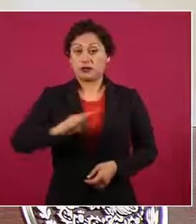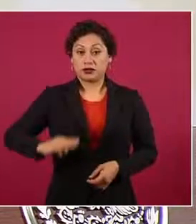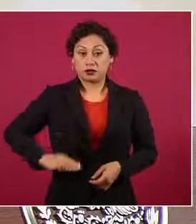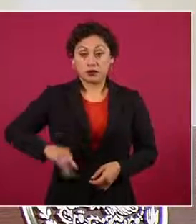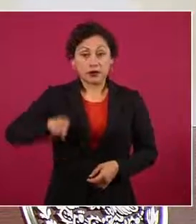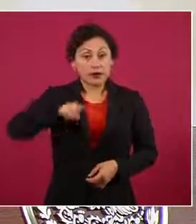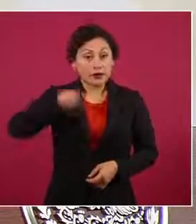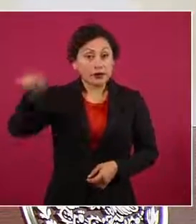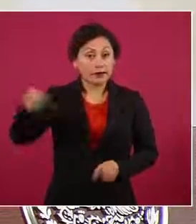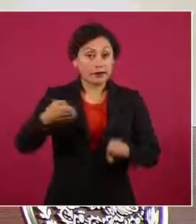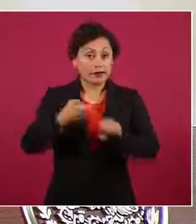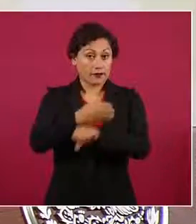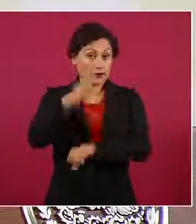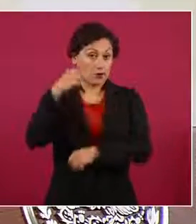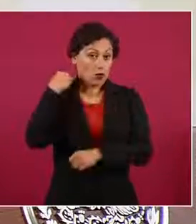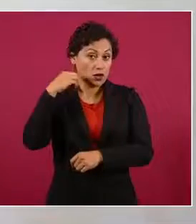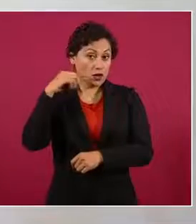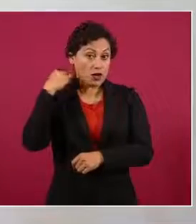Oaxaca